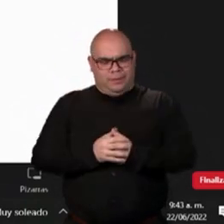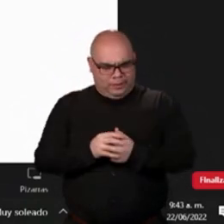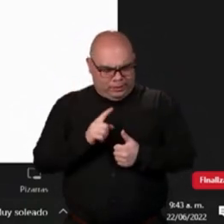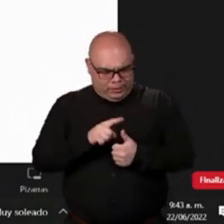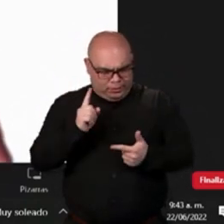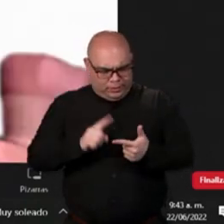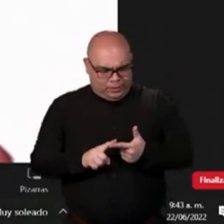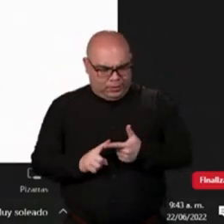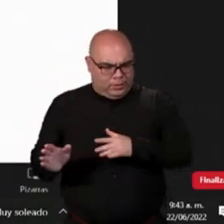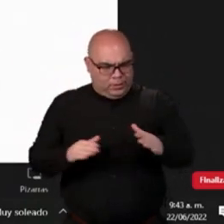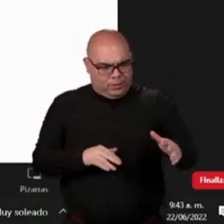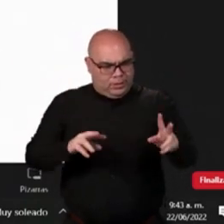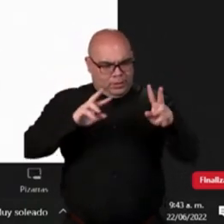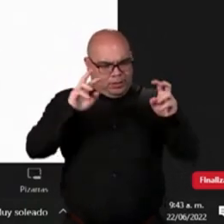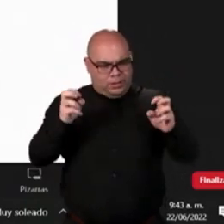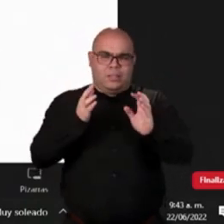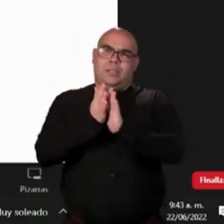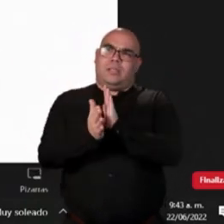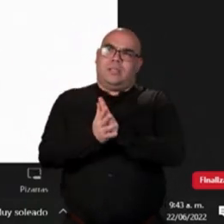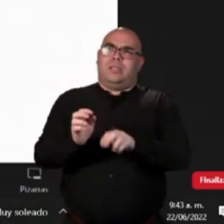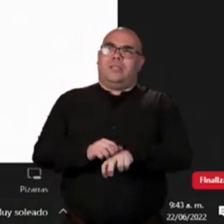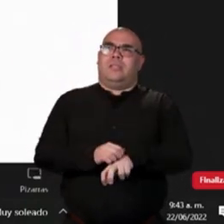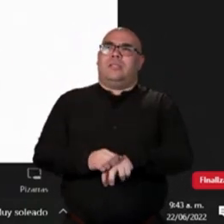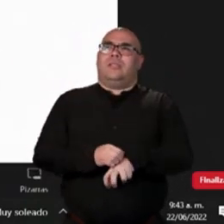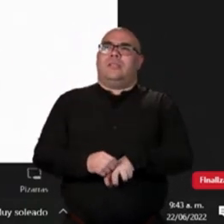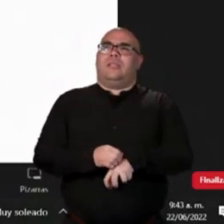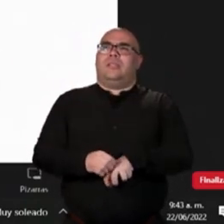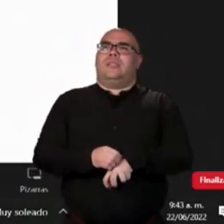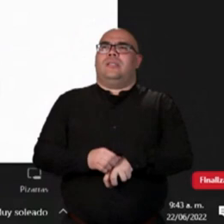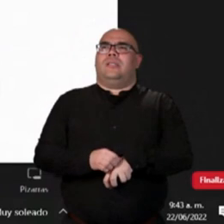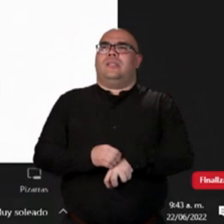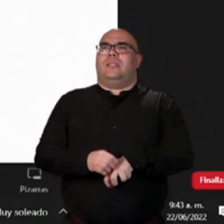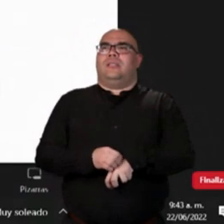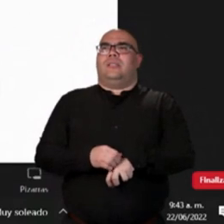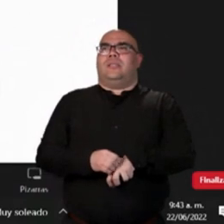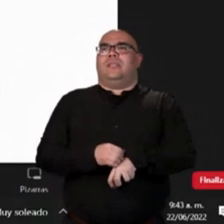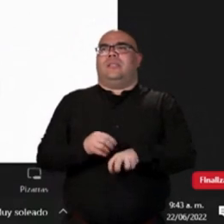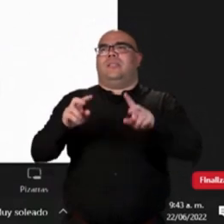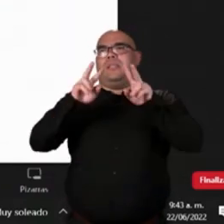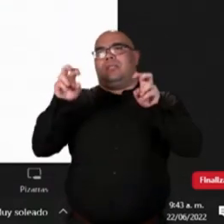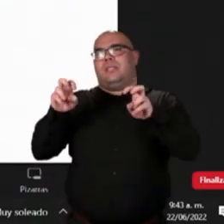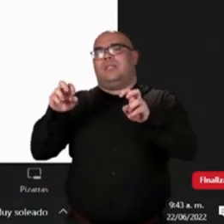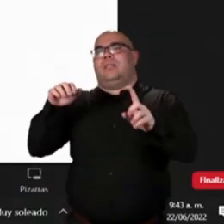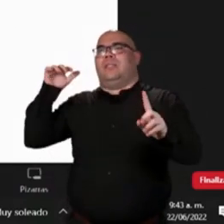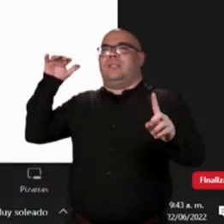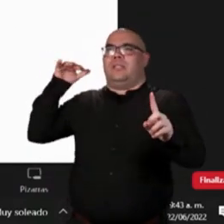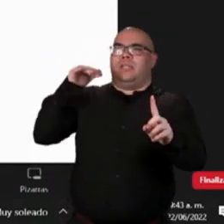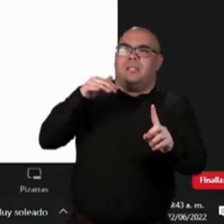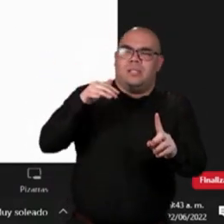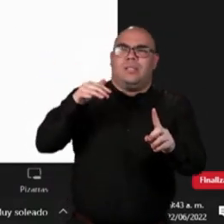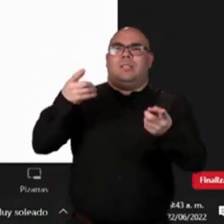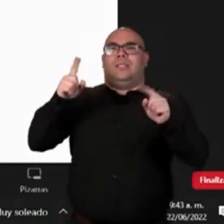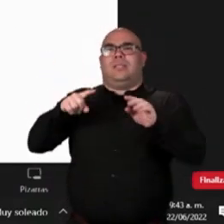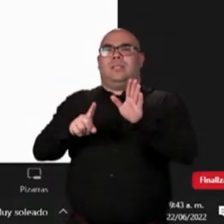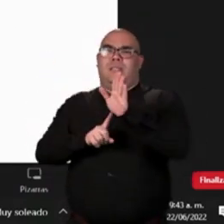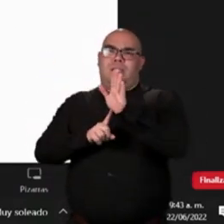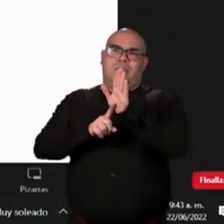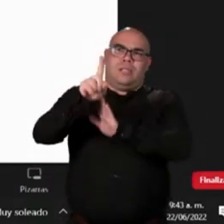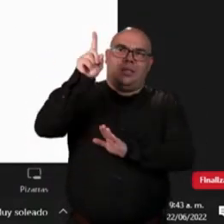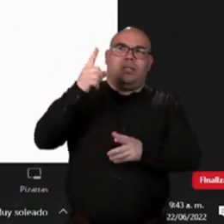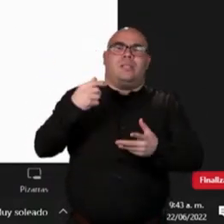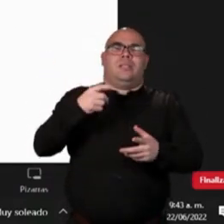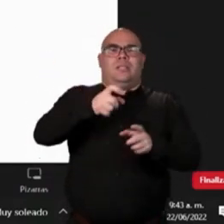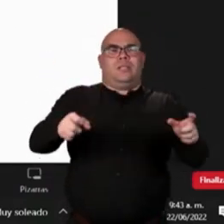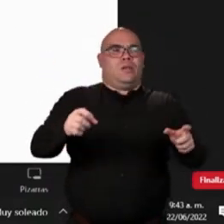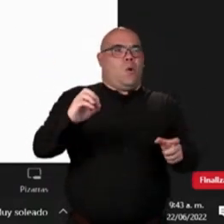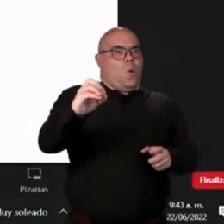es rediseñar toda la parte de transformación y desarrollo de la facultad, de los profesores y las